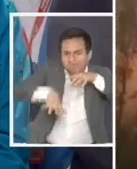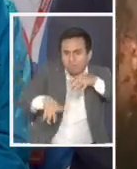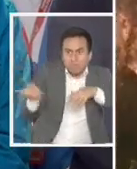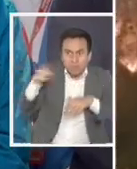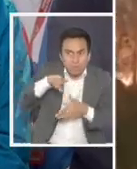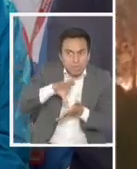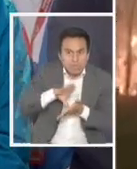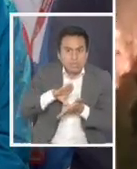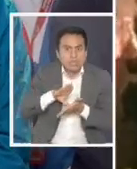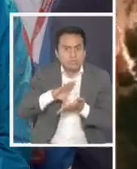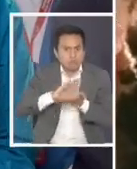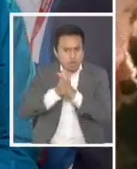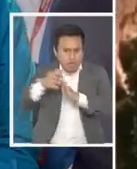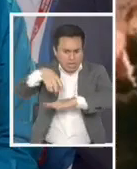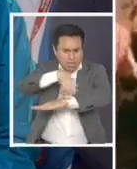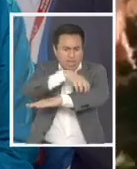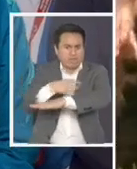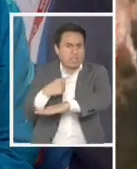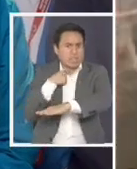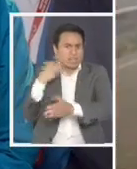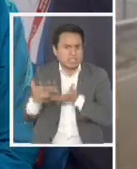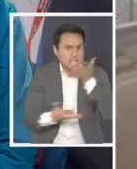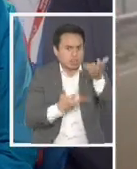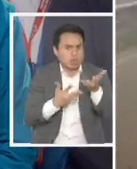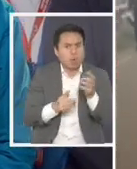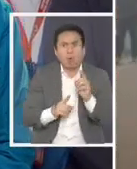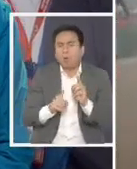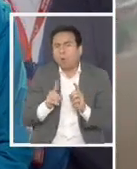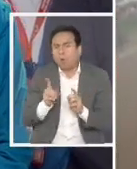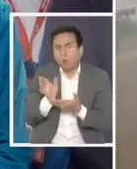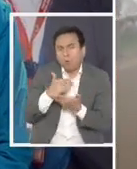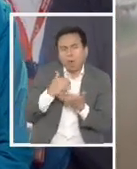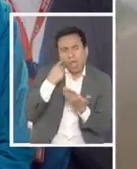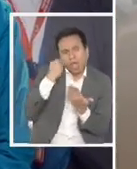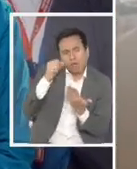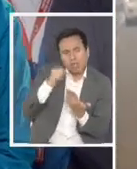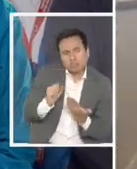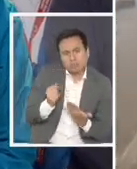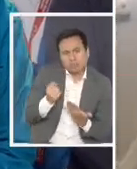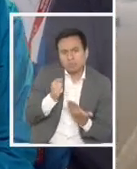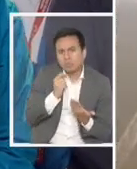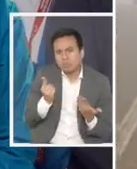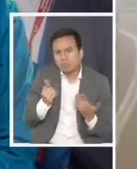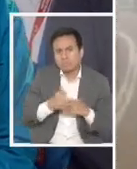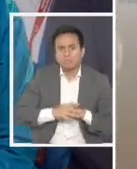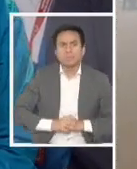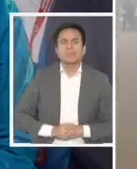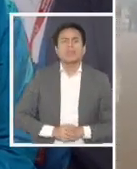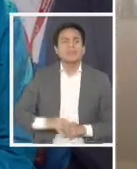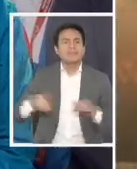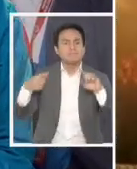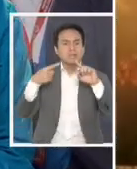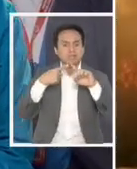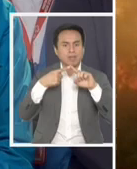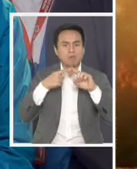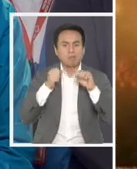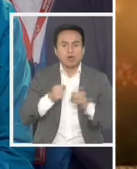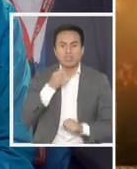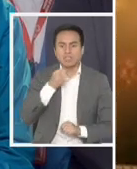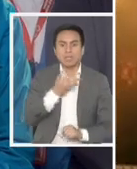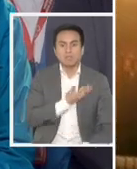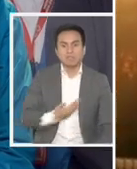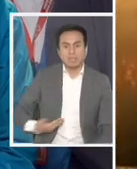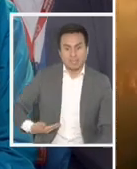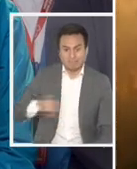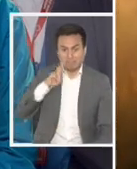preguntarle si va a actuar en todas las regiones afectadas por los incendios o eso aún está en evaluación sobre lo primero lo que puedo señalar es